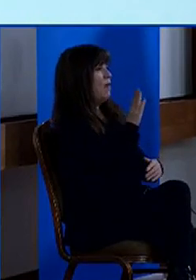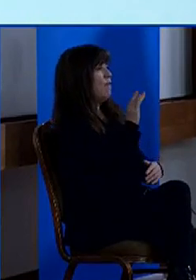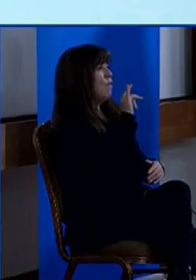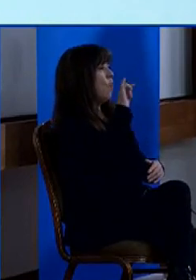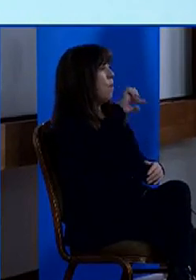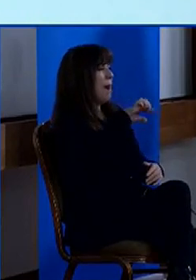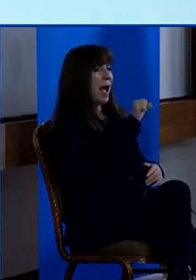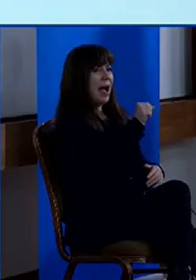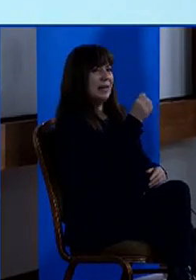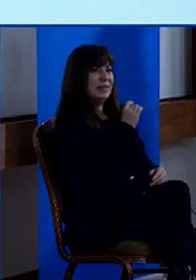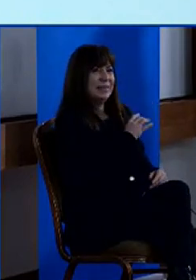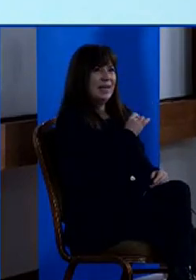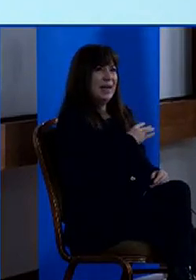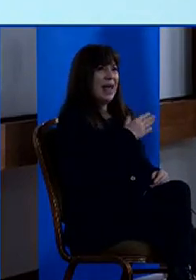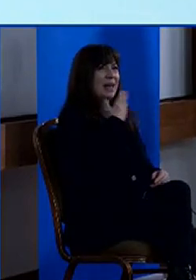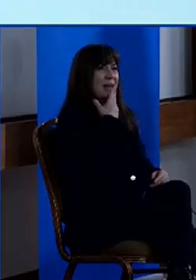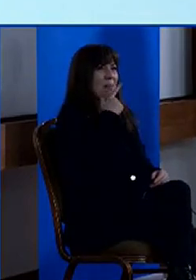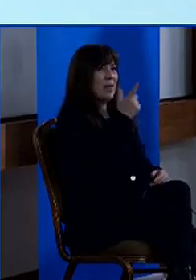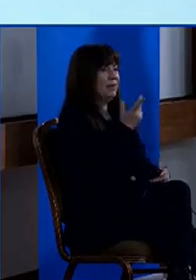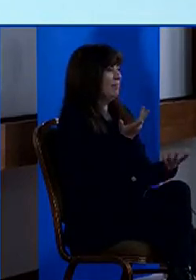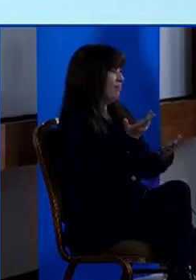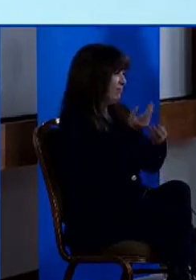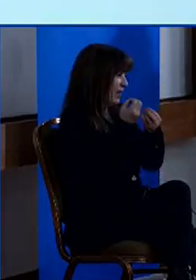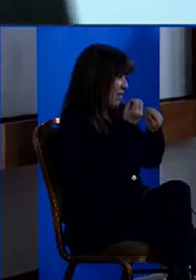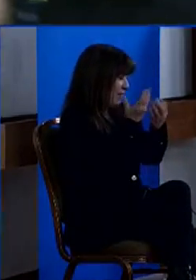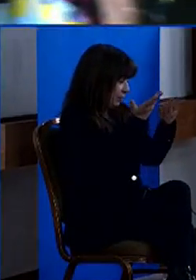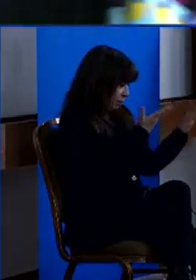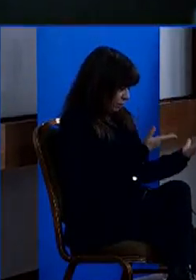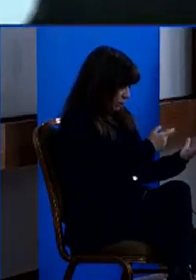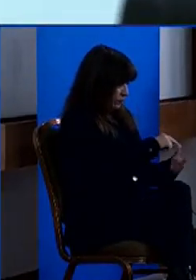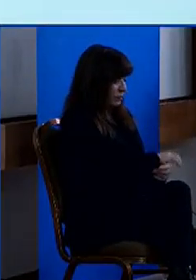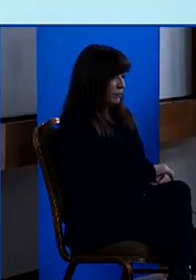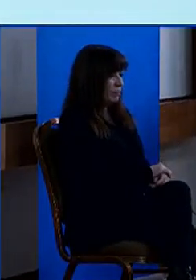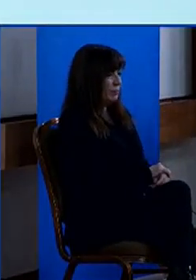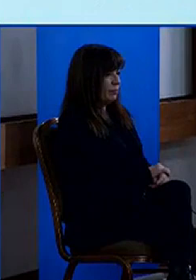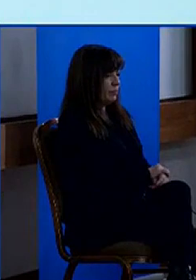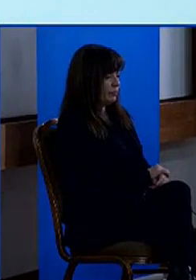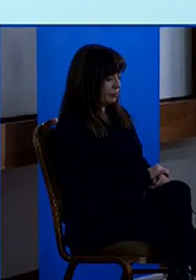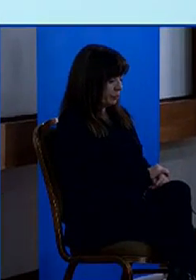Antonio Cantó, también para que nos dé algunas palabras.